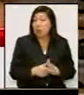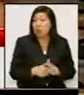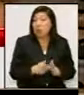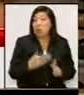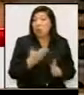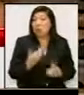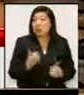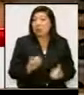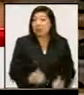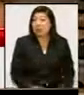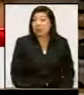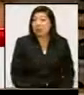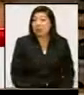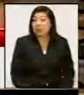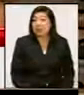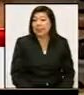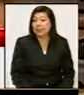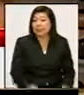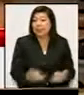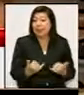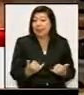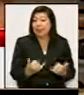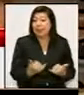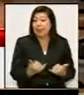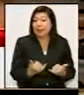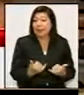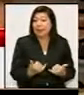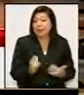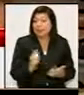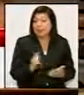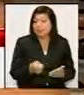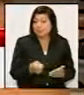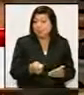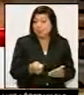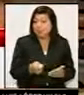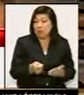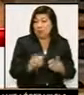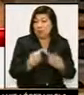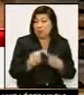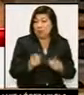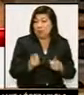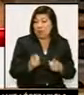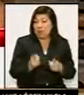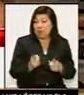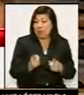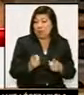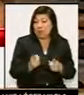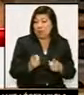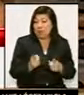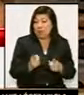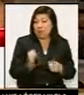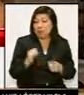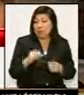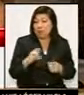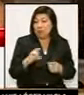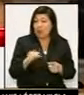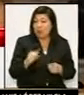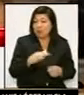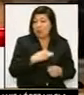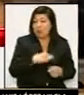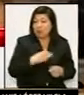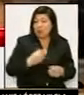del servicio, estas fueron invitadas, habrían sido informadas por Indecopi al